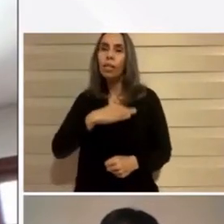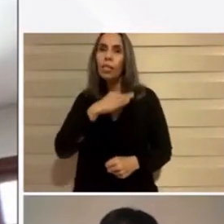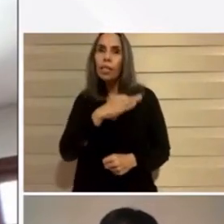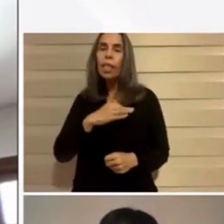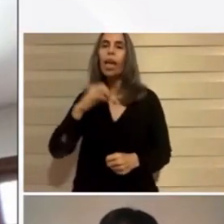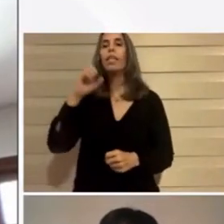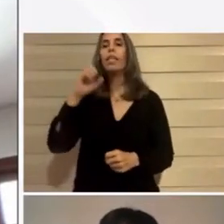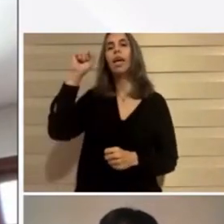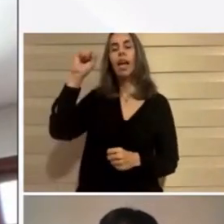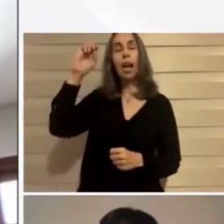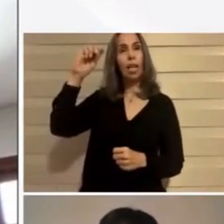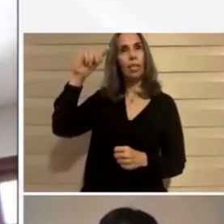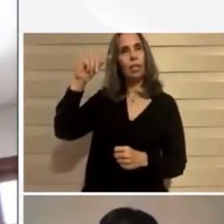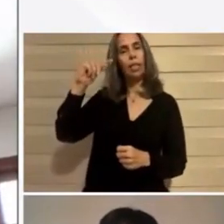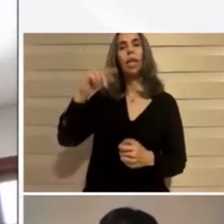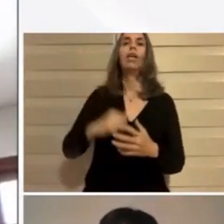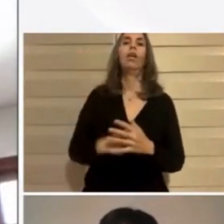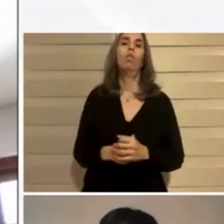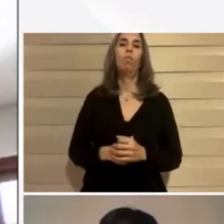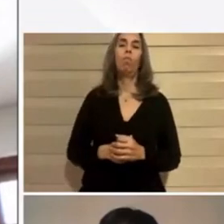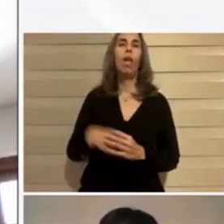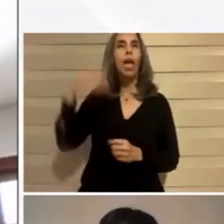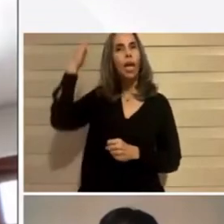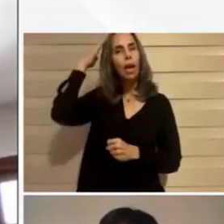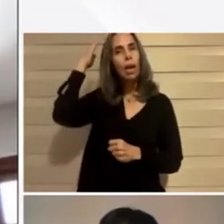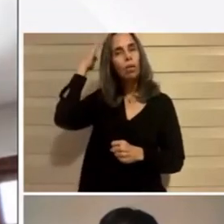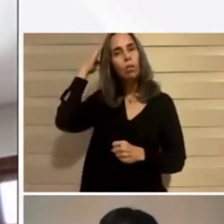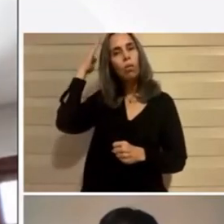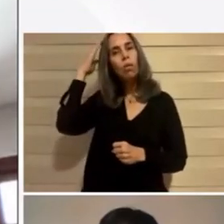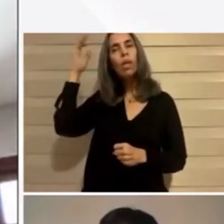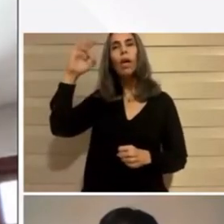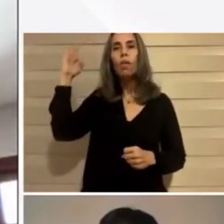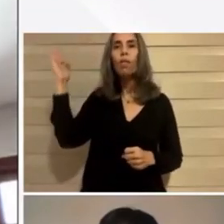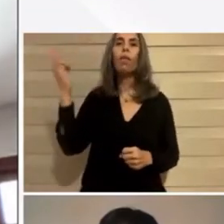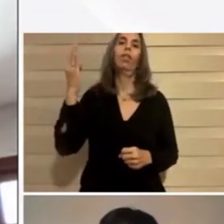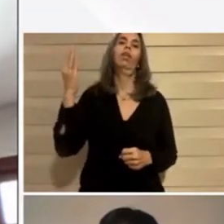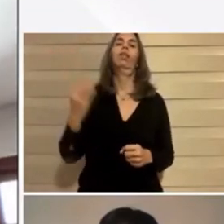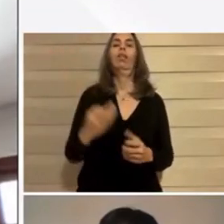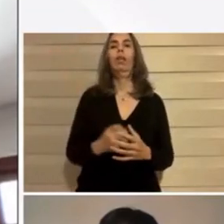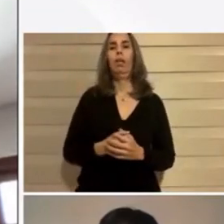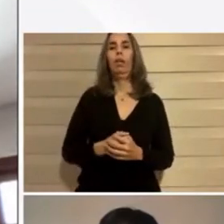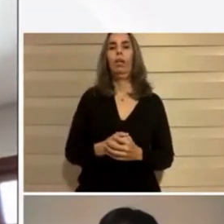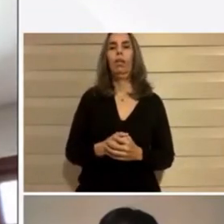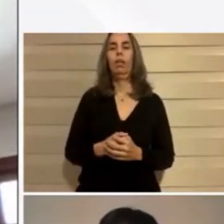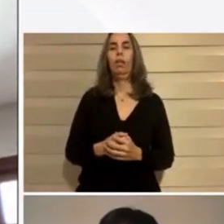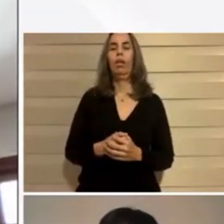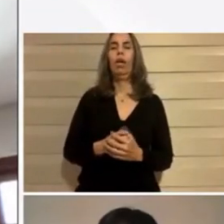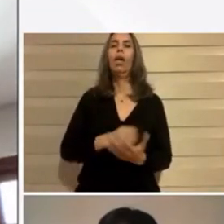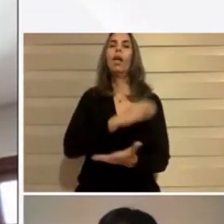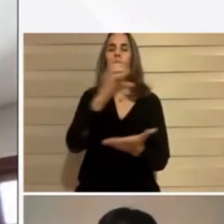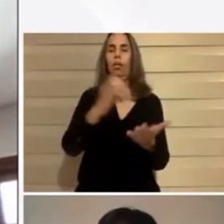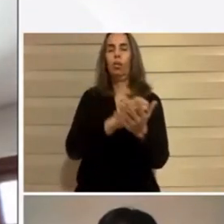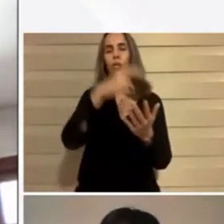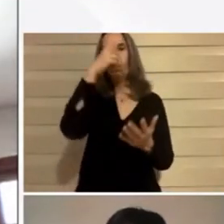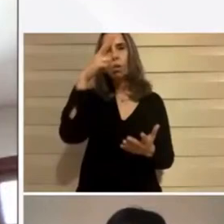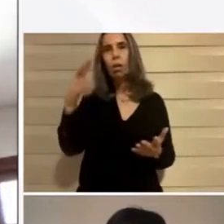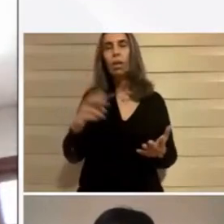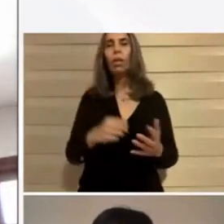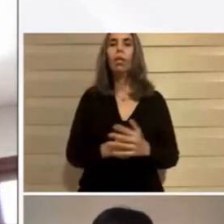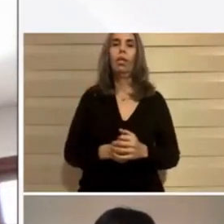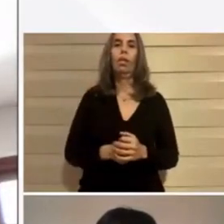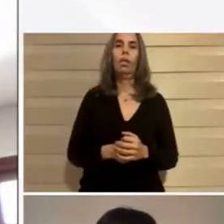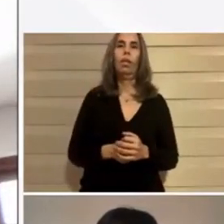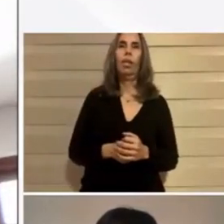de Educación Pública y a la Autoridad Federal en la Ciudad de México. Creo que esta es una